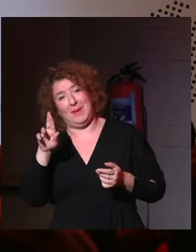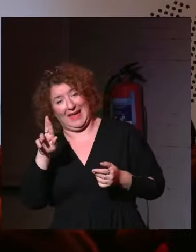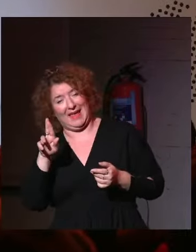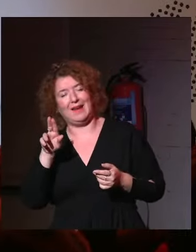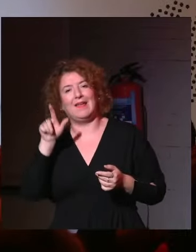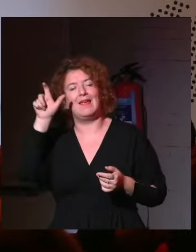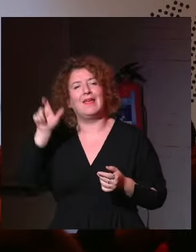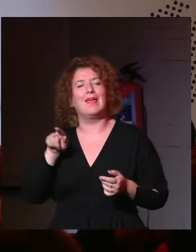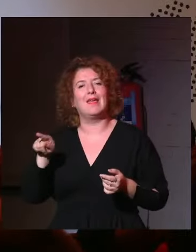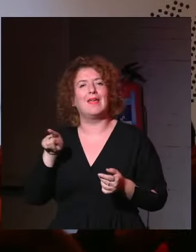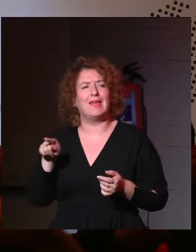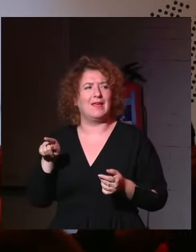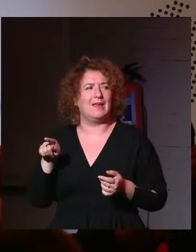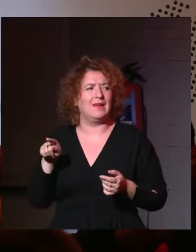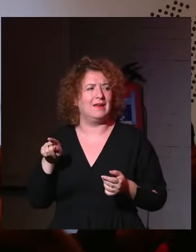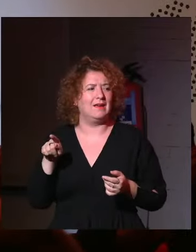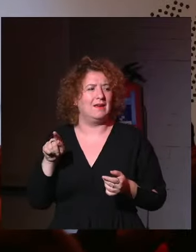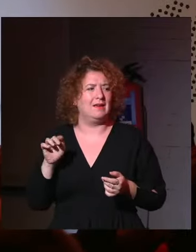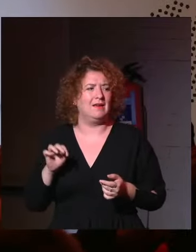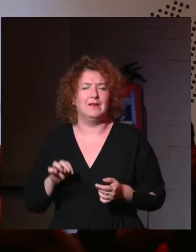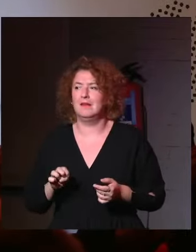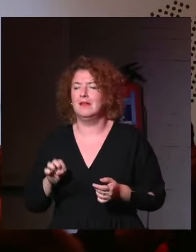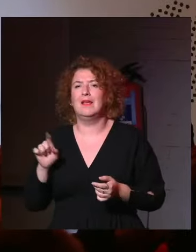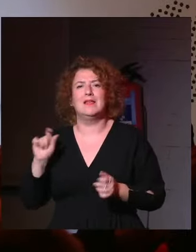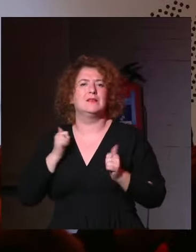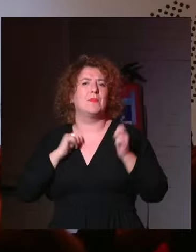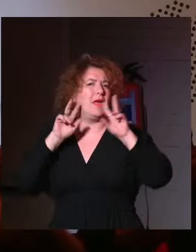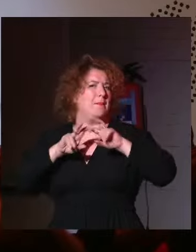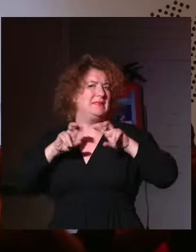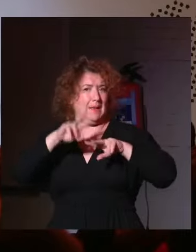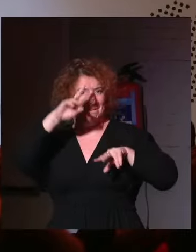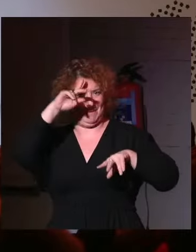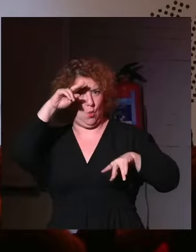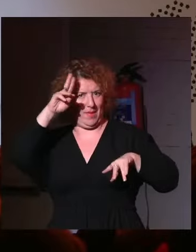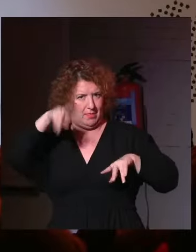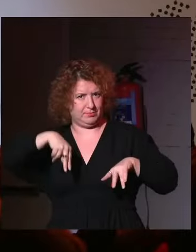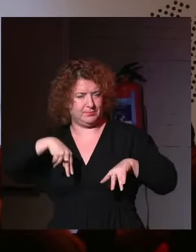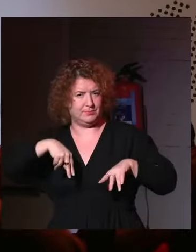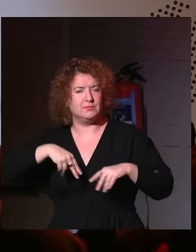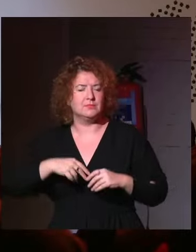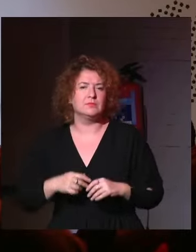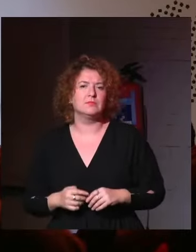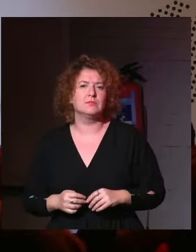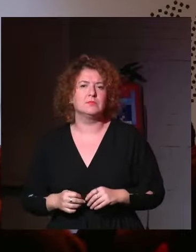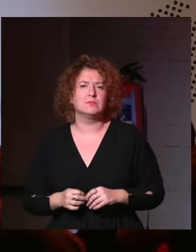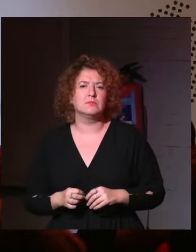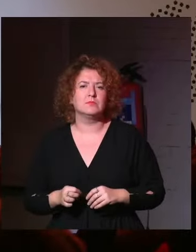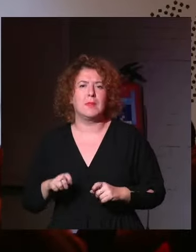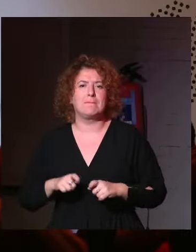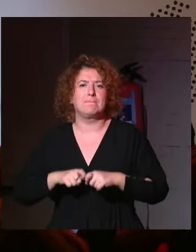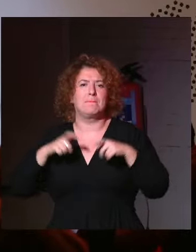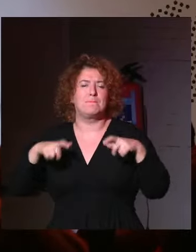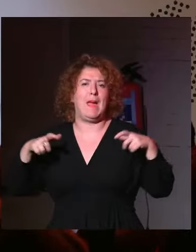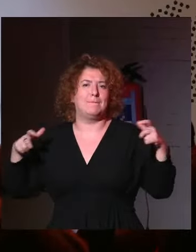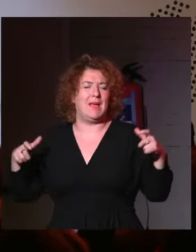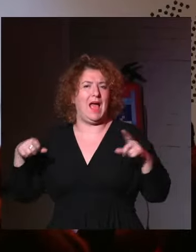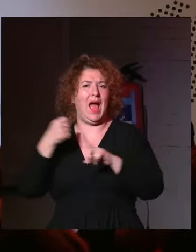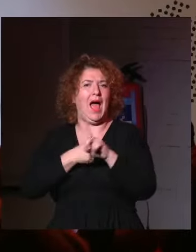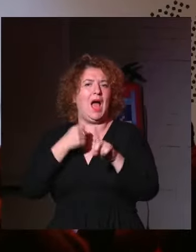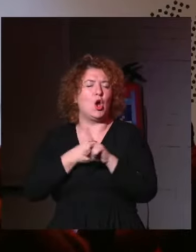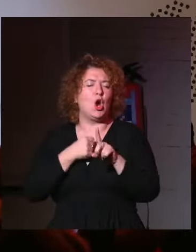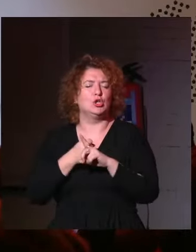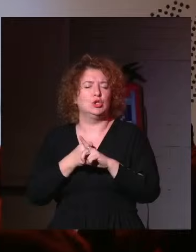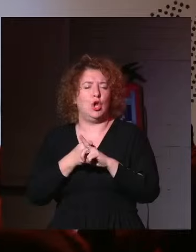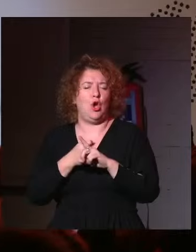tiempos también e indagando y muy preocupada con con con este auge no de este acoso esta violencia